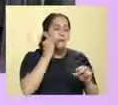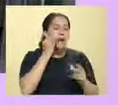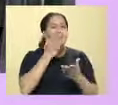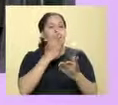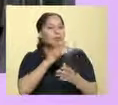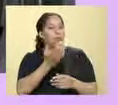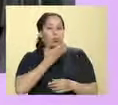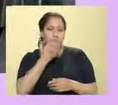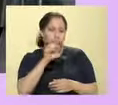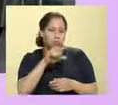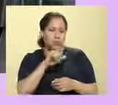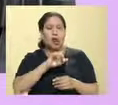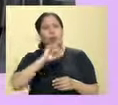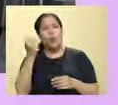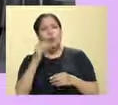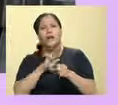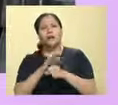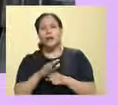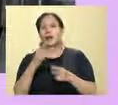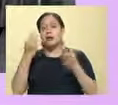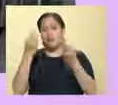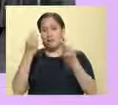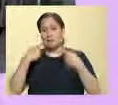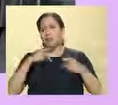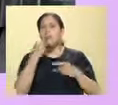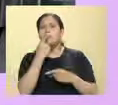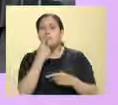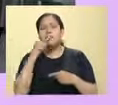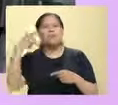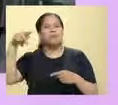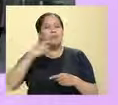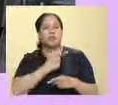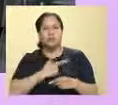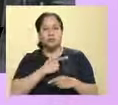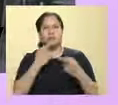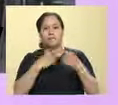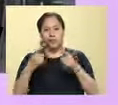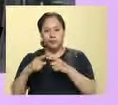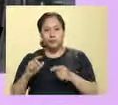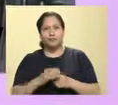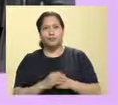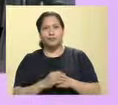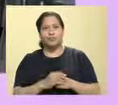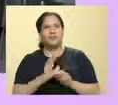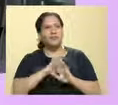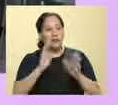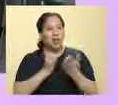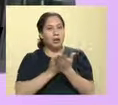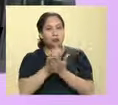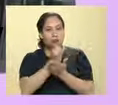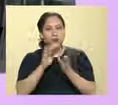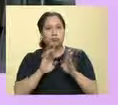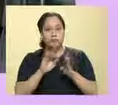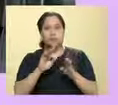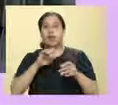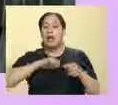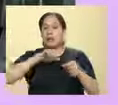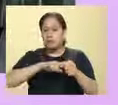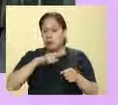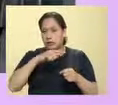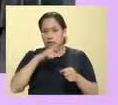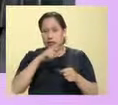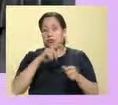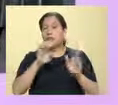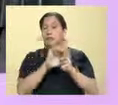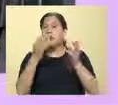es la tradición. Bueno, muchos vienen por distintos sabores, ya están decididos una especialidad.